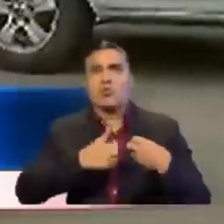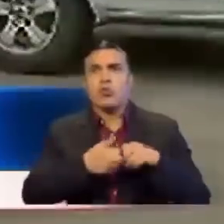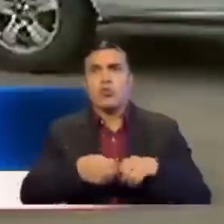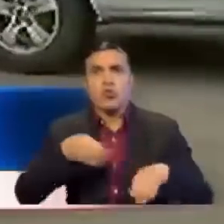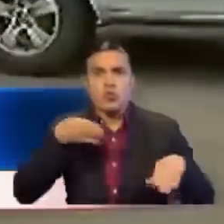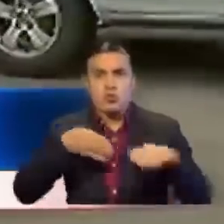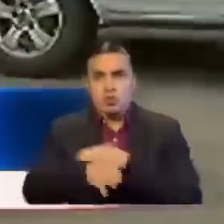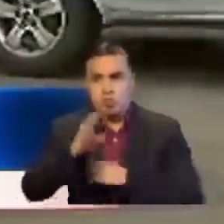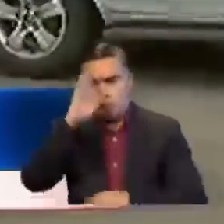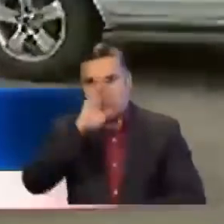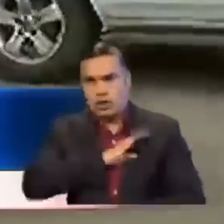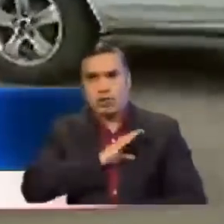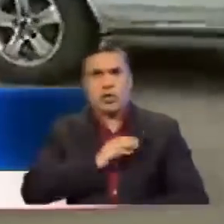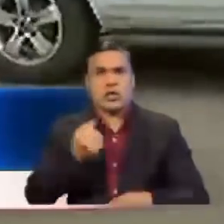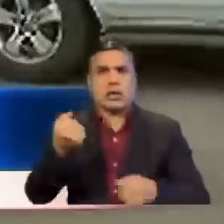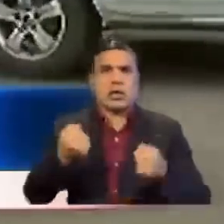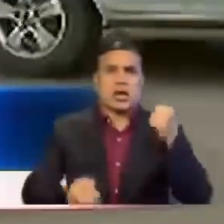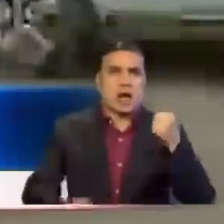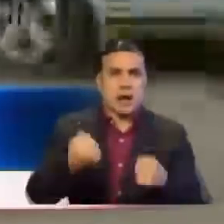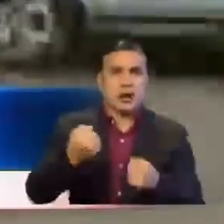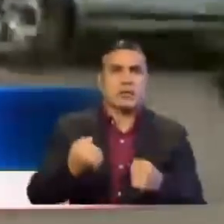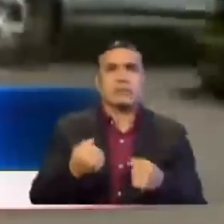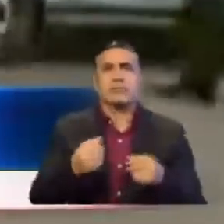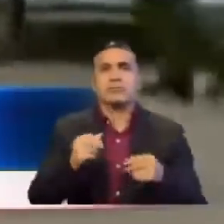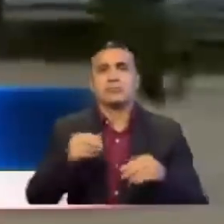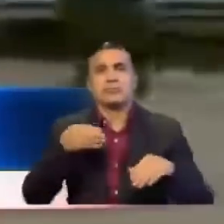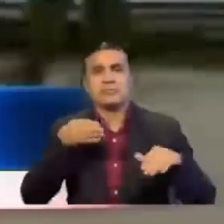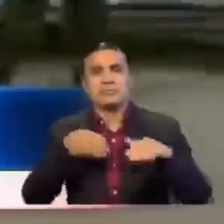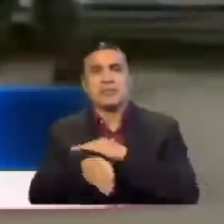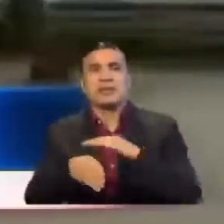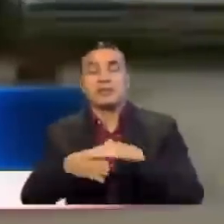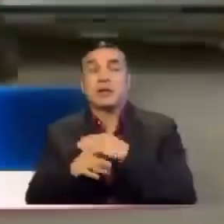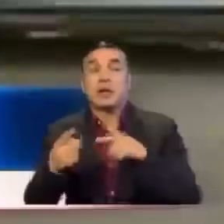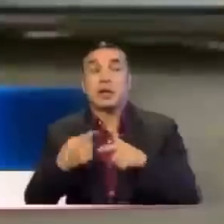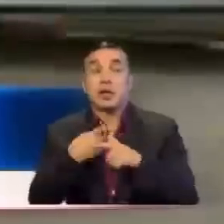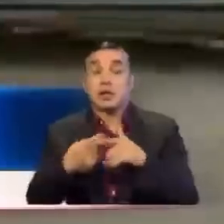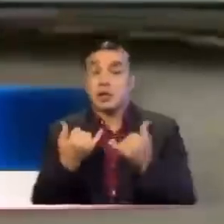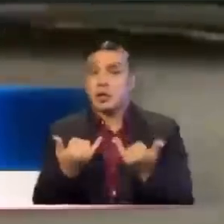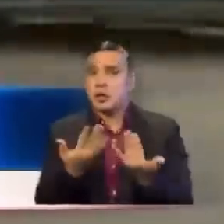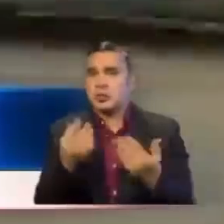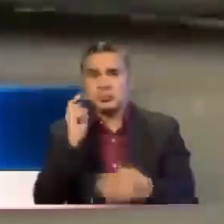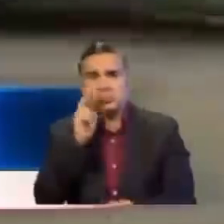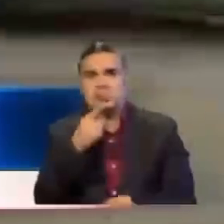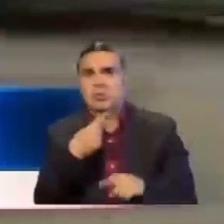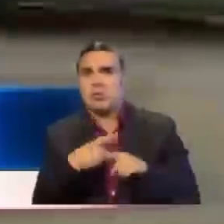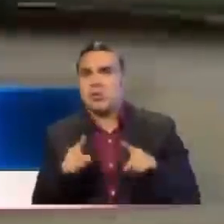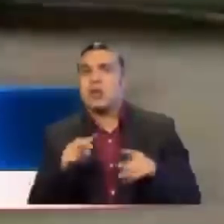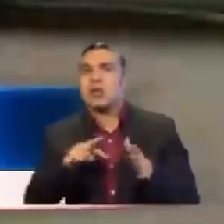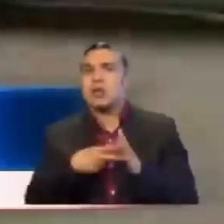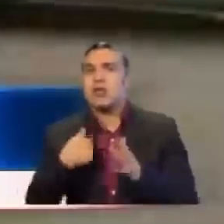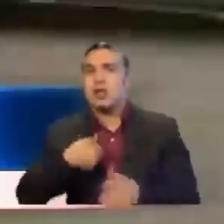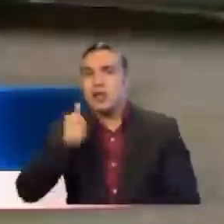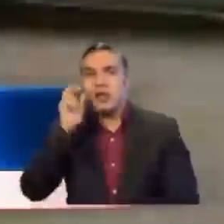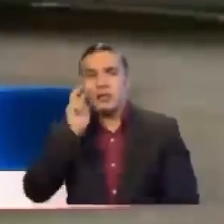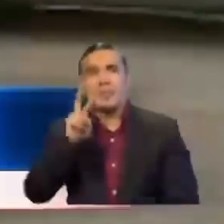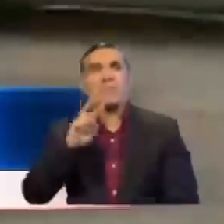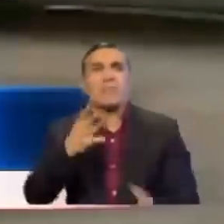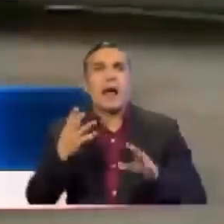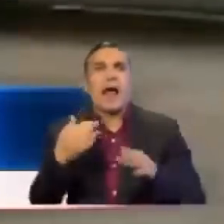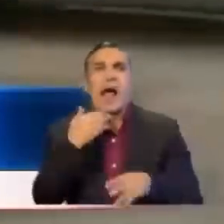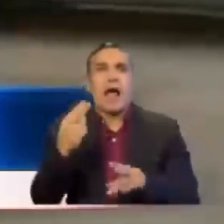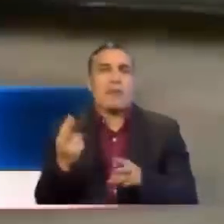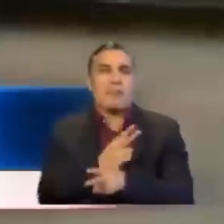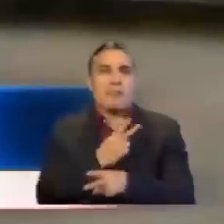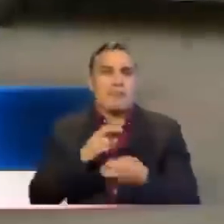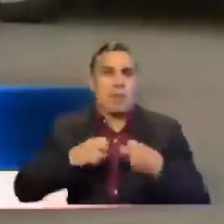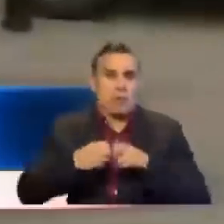motorizados, patrulleros, de manera muy ligera. Entonces esto denotaba muy bien que algo pasaba adentro. Ahora no, se